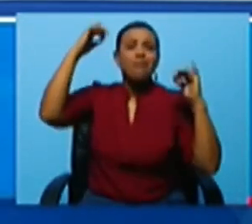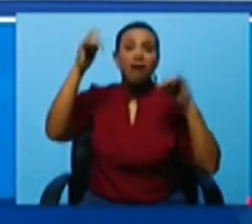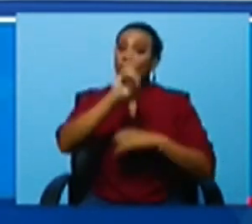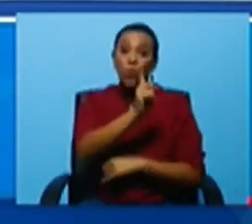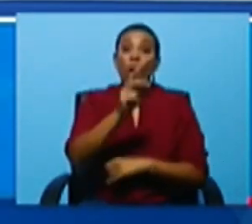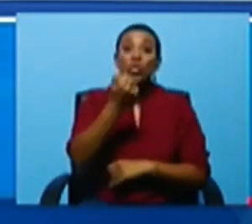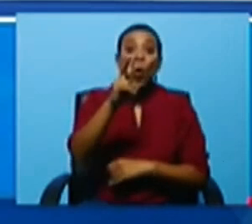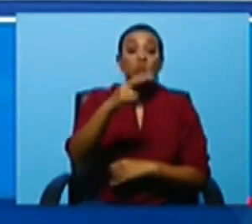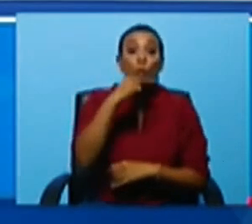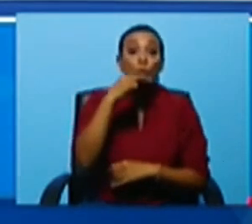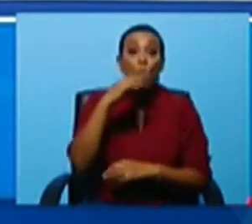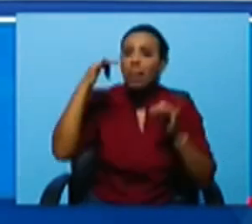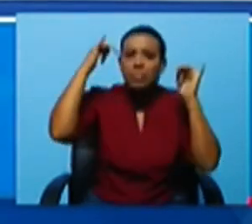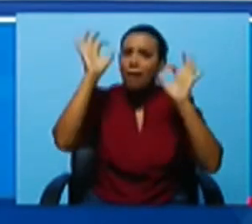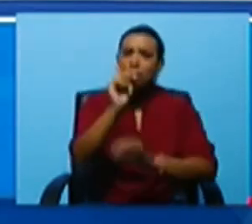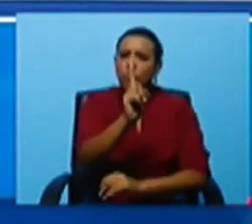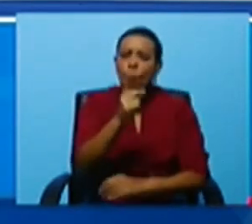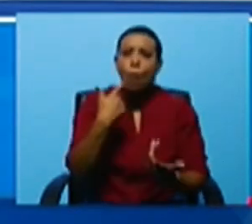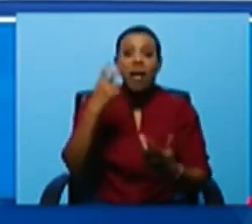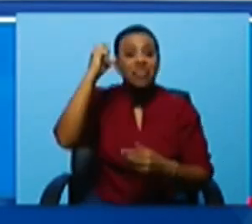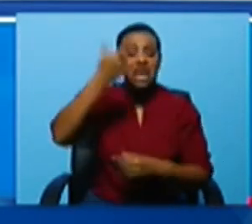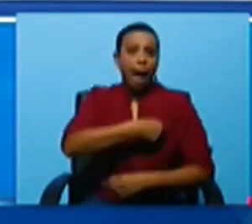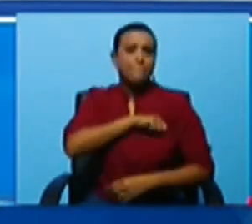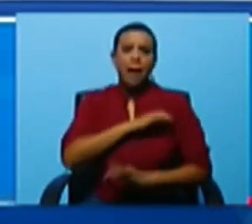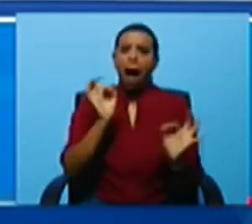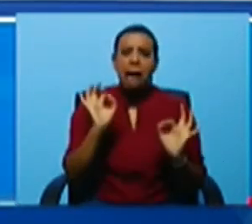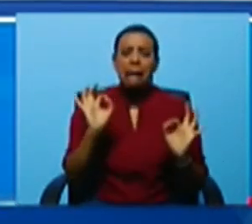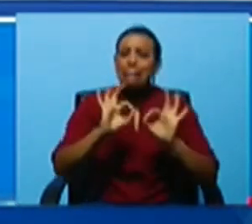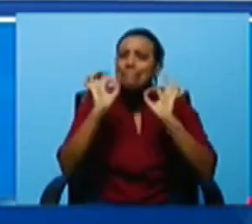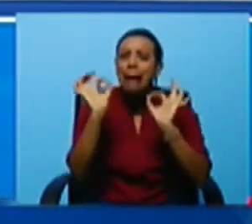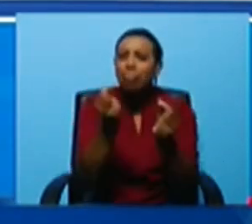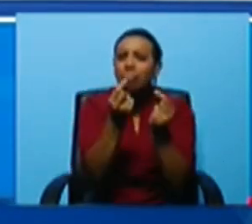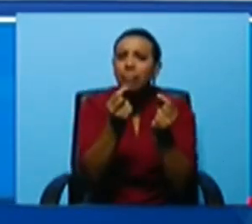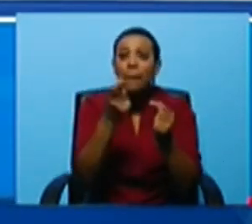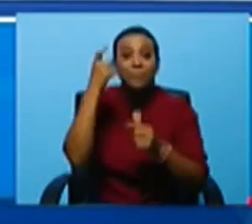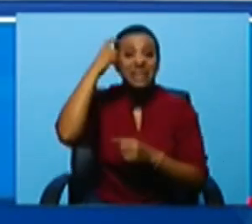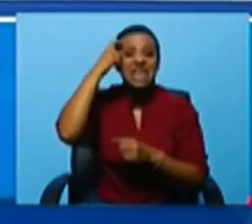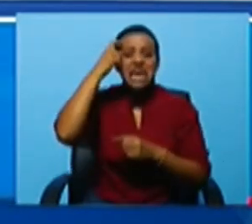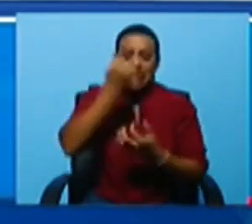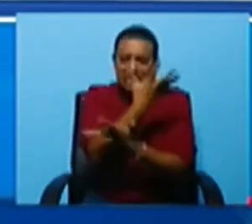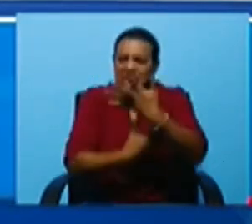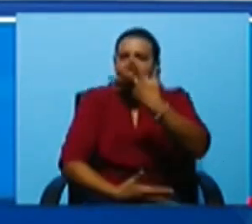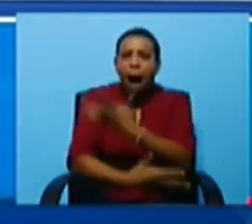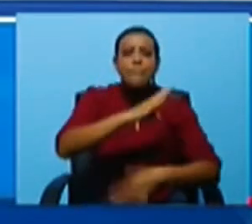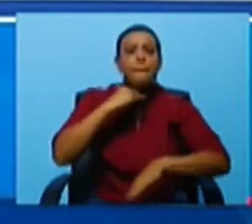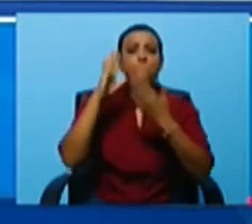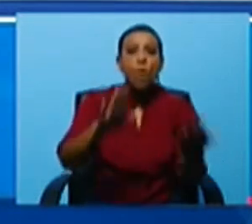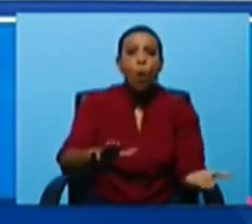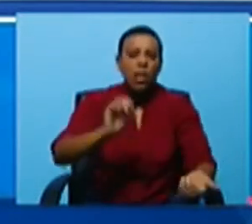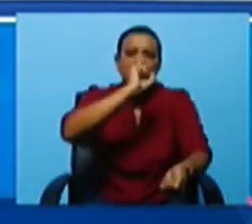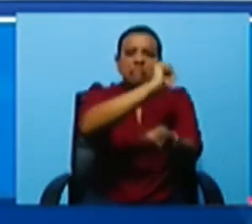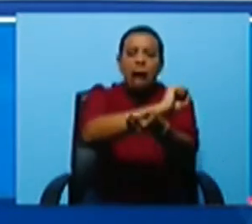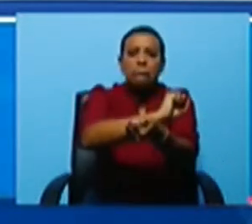El 12 de octubre no es para celebrar. Ni el Día de España, ni el Día de nada. Es el día de la sangre, de la muerte, de la